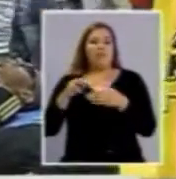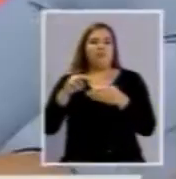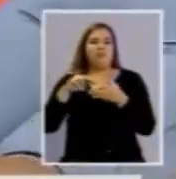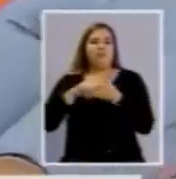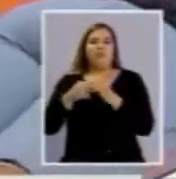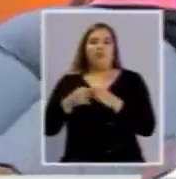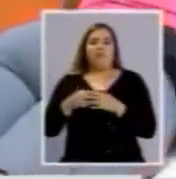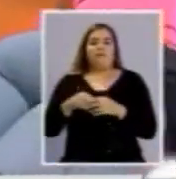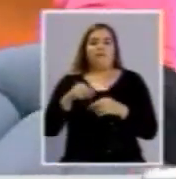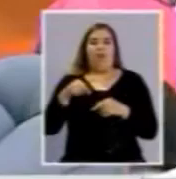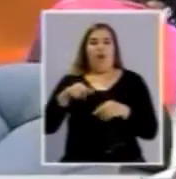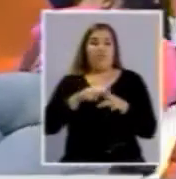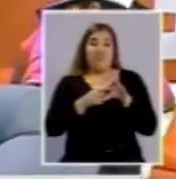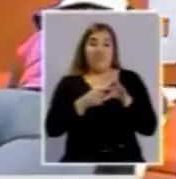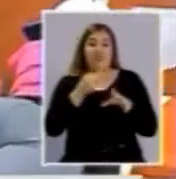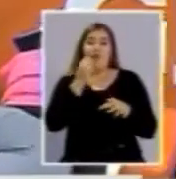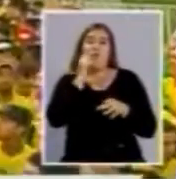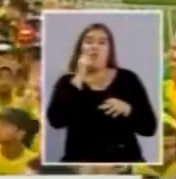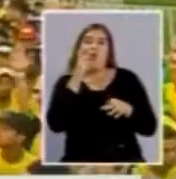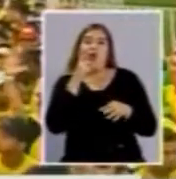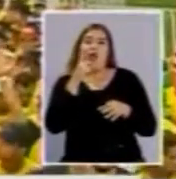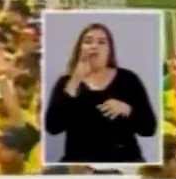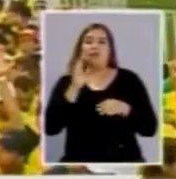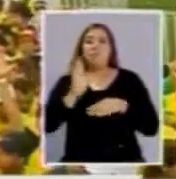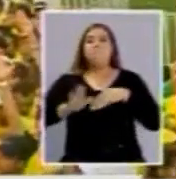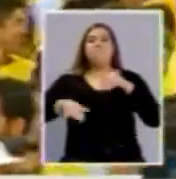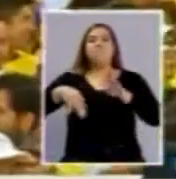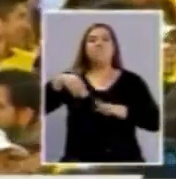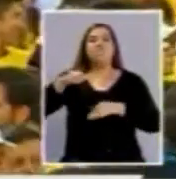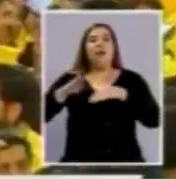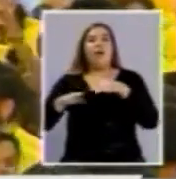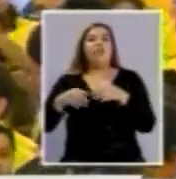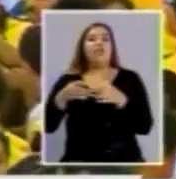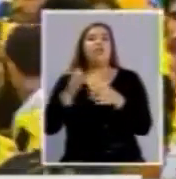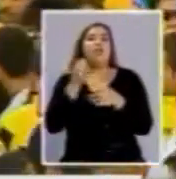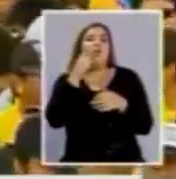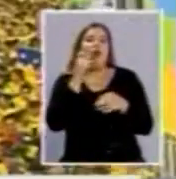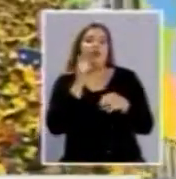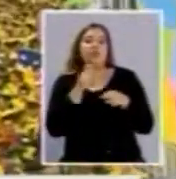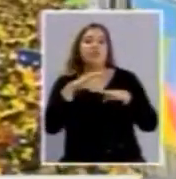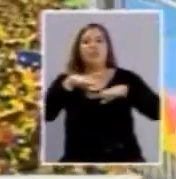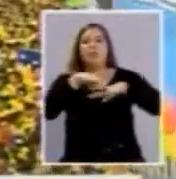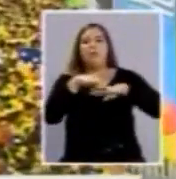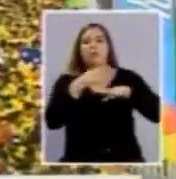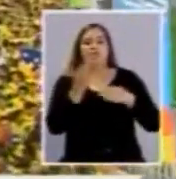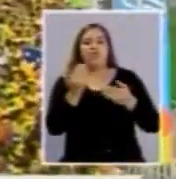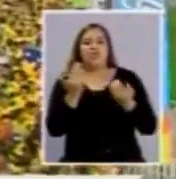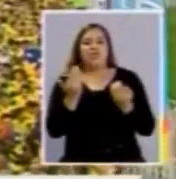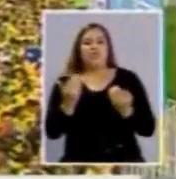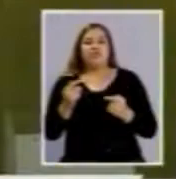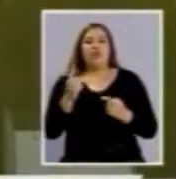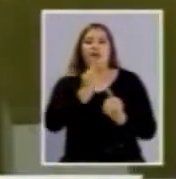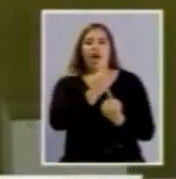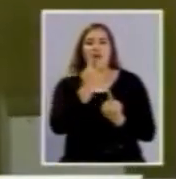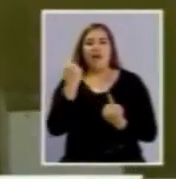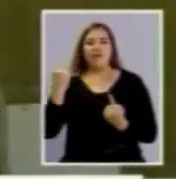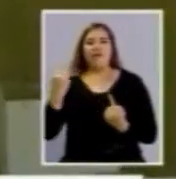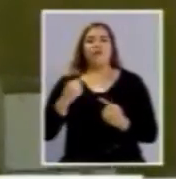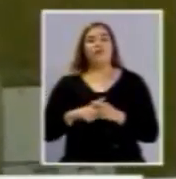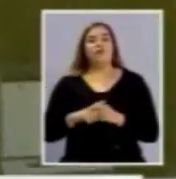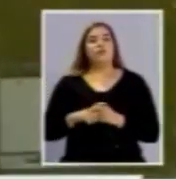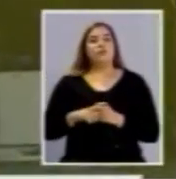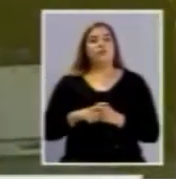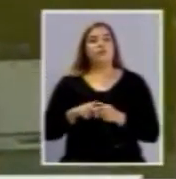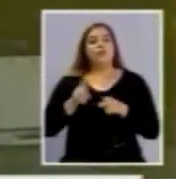tecnología permite saber claramente cuál tipo de pisada yo utilizo y recomendar el calzado apropiado para cada uno. Es evidente que para